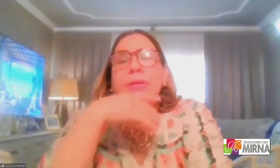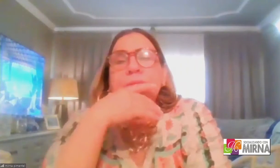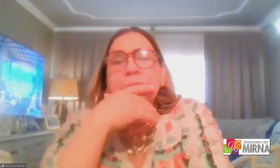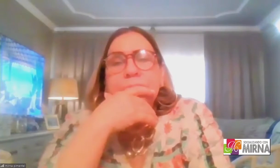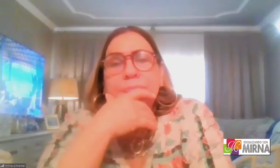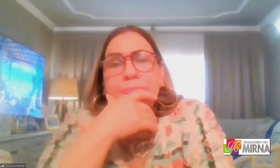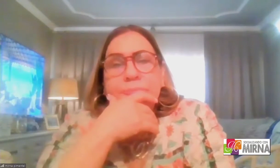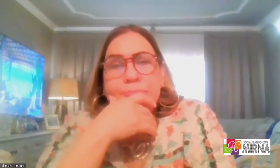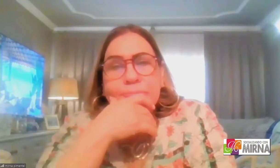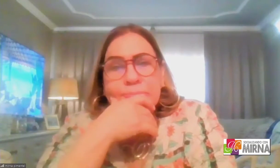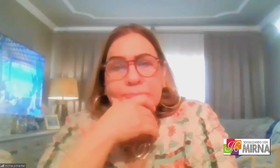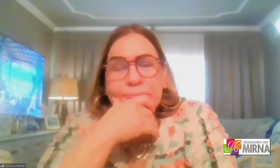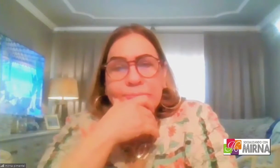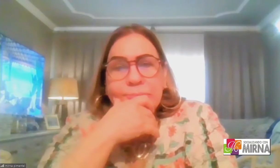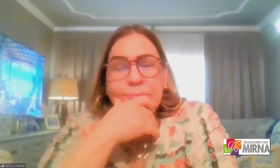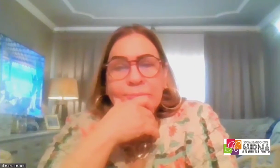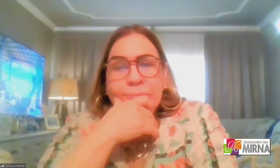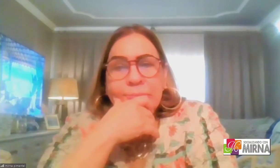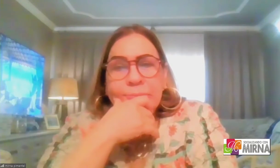en la cabeza.